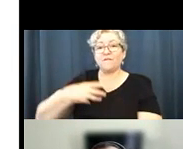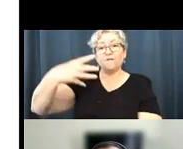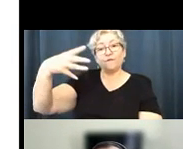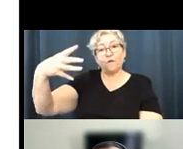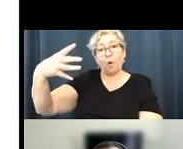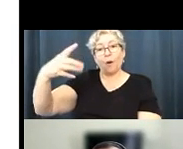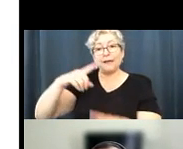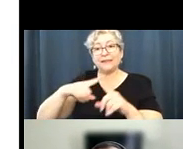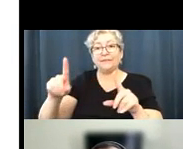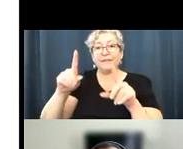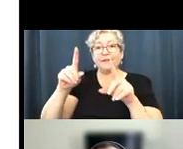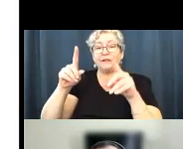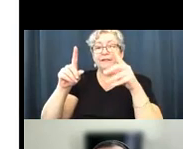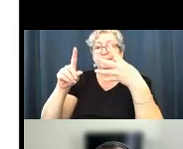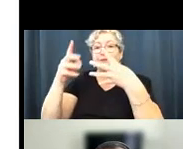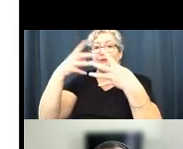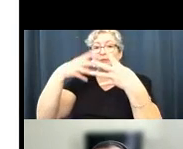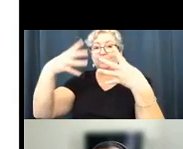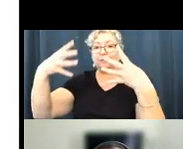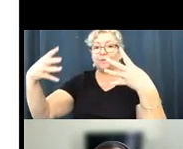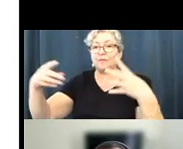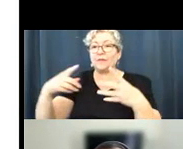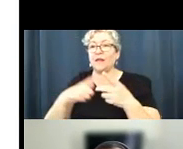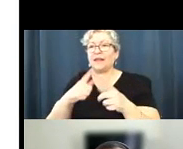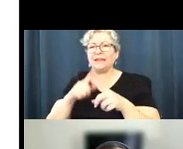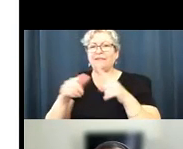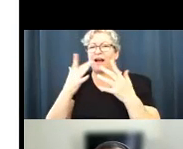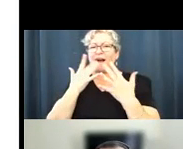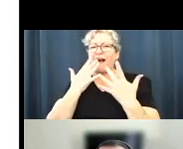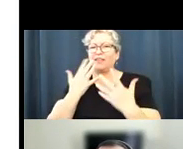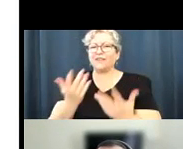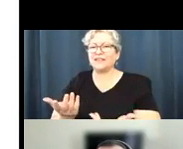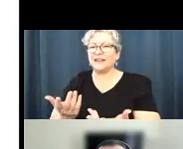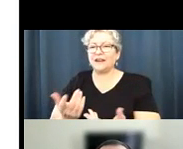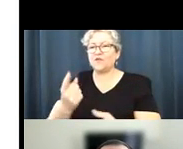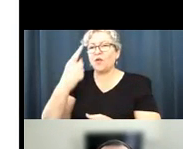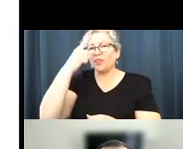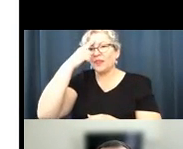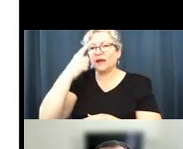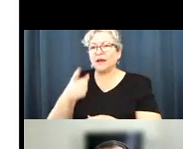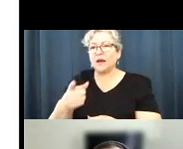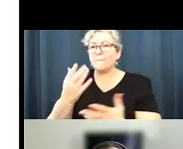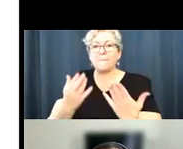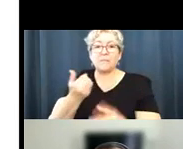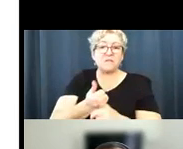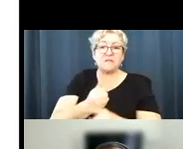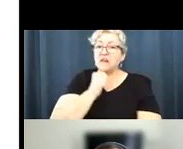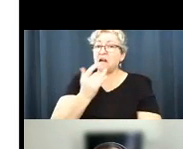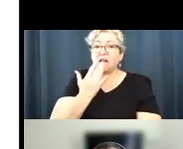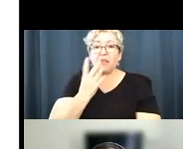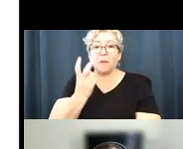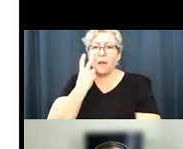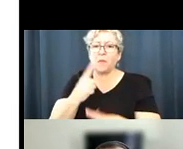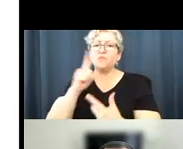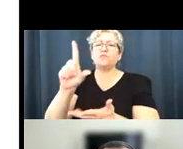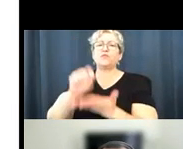si usted tiene cuatro distintas, una serie de cuatro líneas y tiene distintos colores, si usted piensa, a lo mejor a usted no le